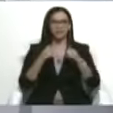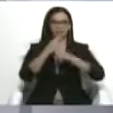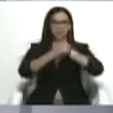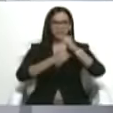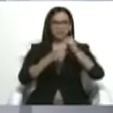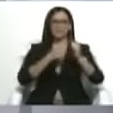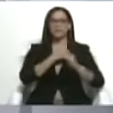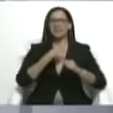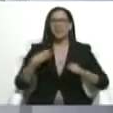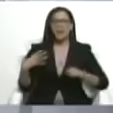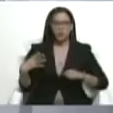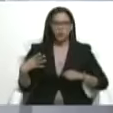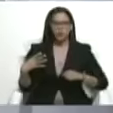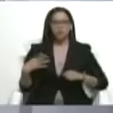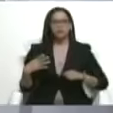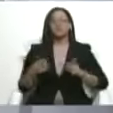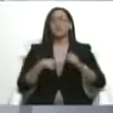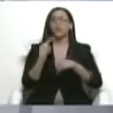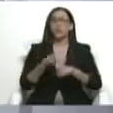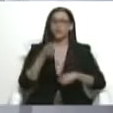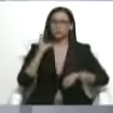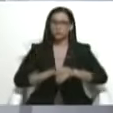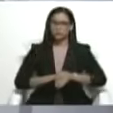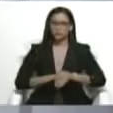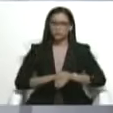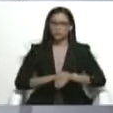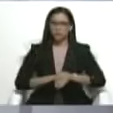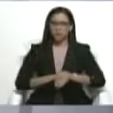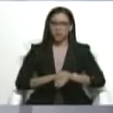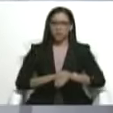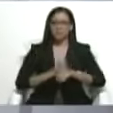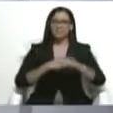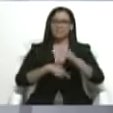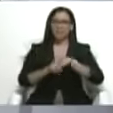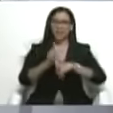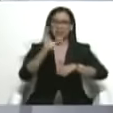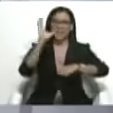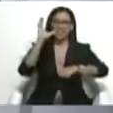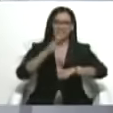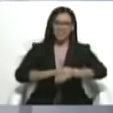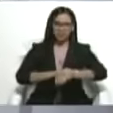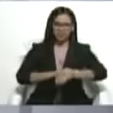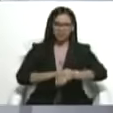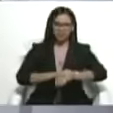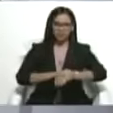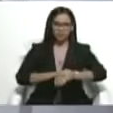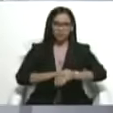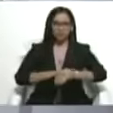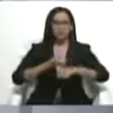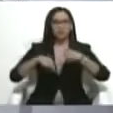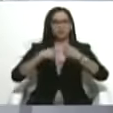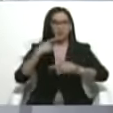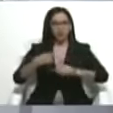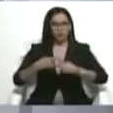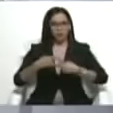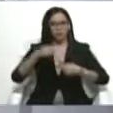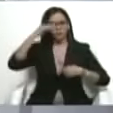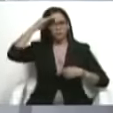que posterior a su detención llevó a la detención de otros